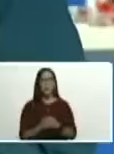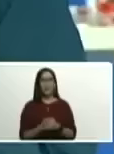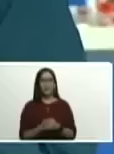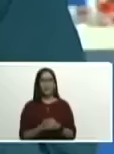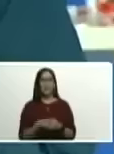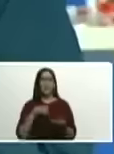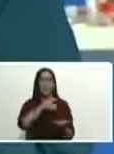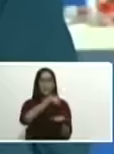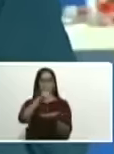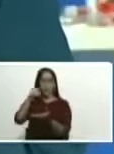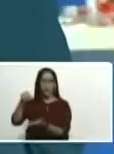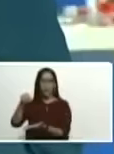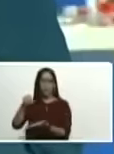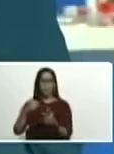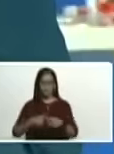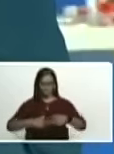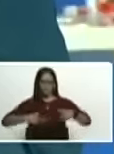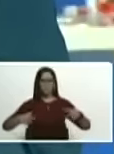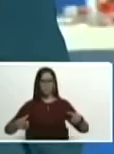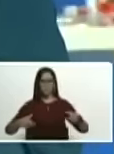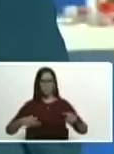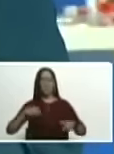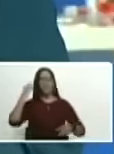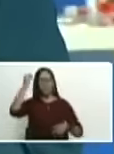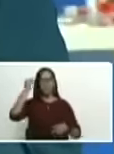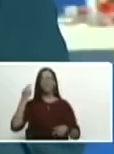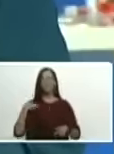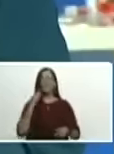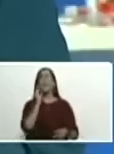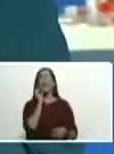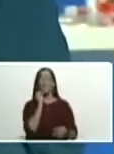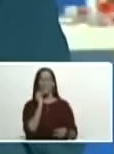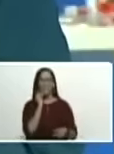CLAC. Realmente creo que tenemos experiencia.